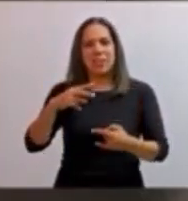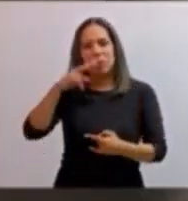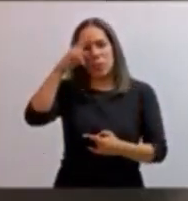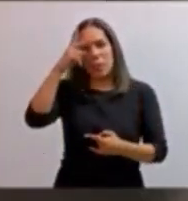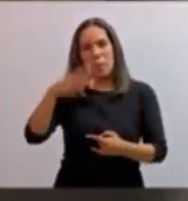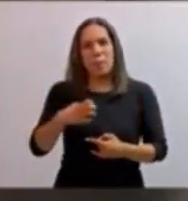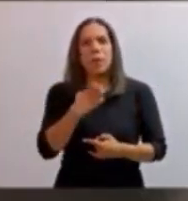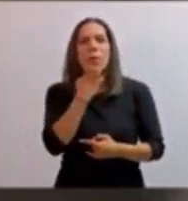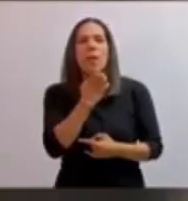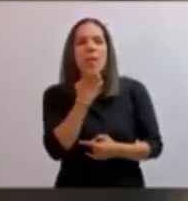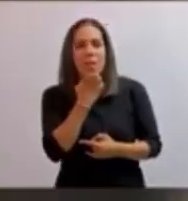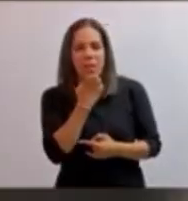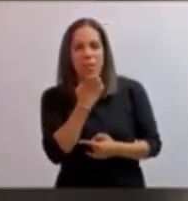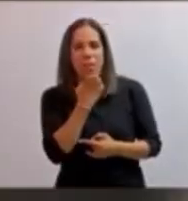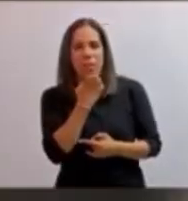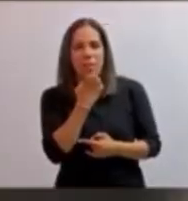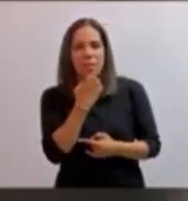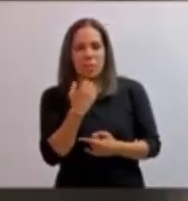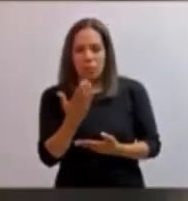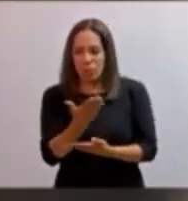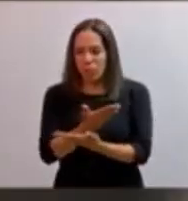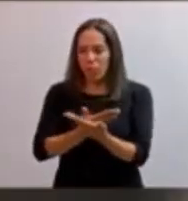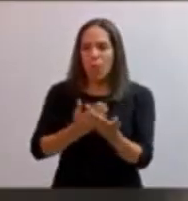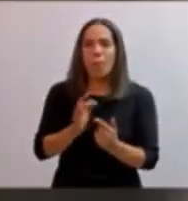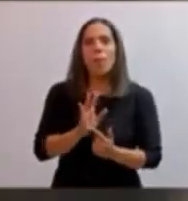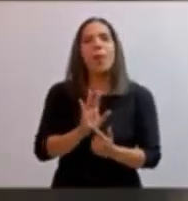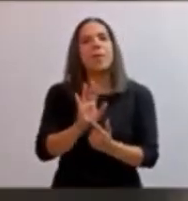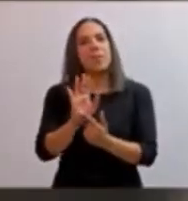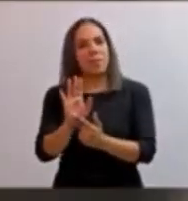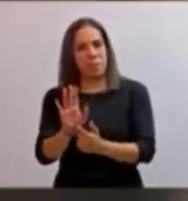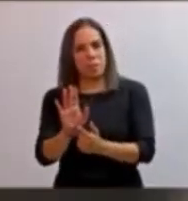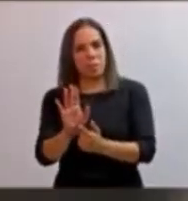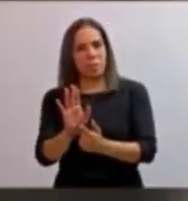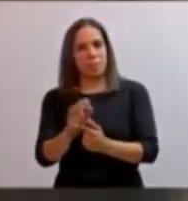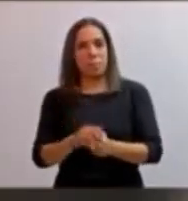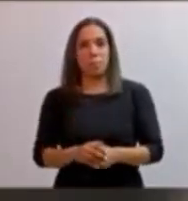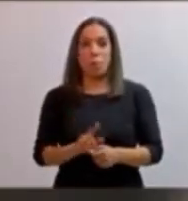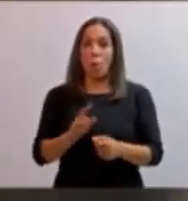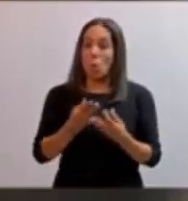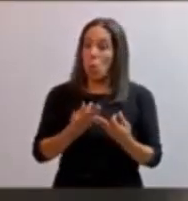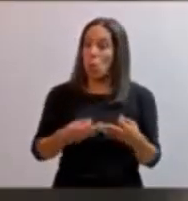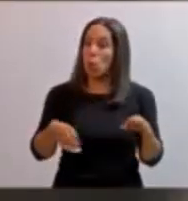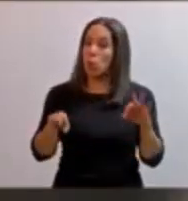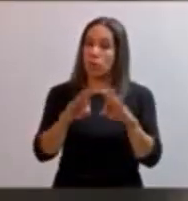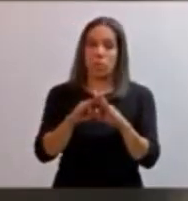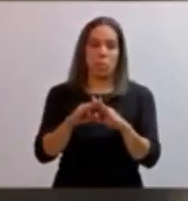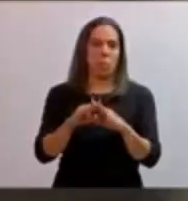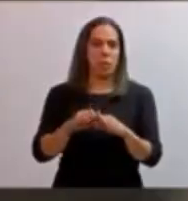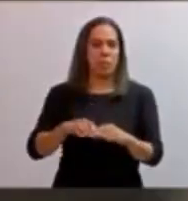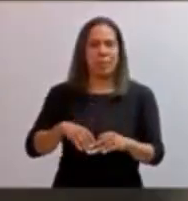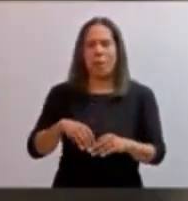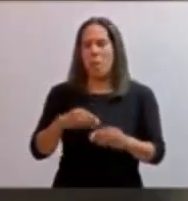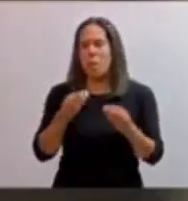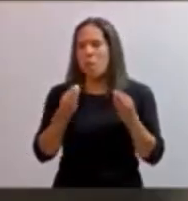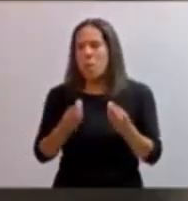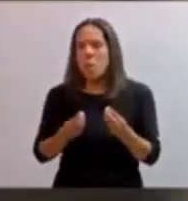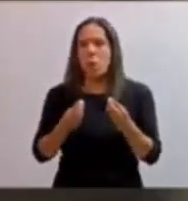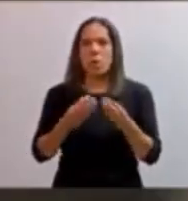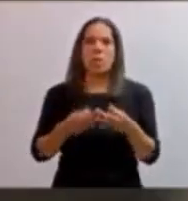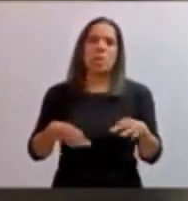dialógicos, es decir, los maestros necesitan conversar,